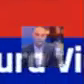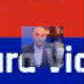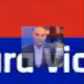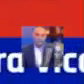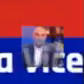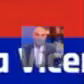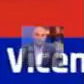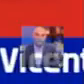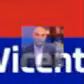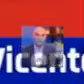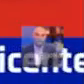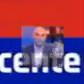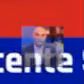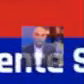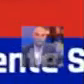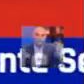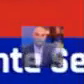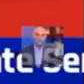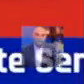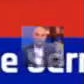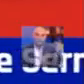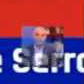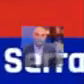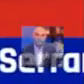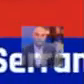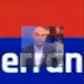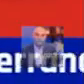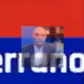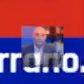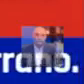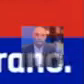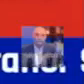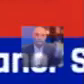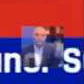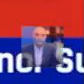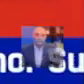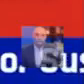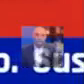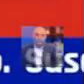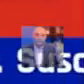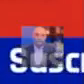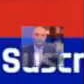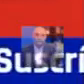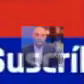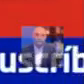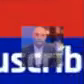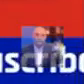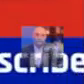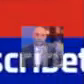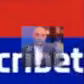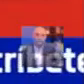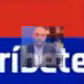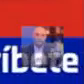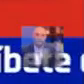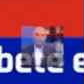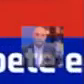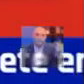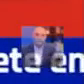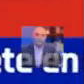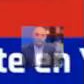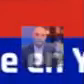son encabronantes, insultantes, son inaceptables. No puede ser posible. ¿Cómo es